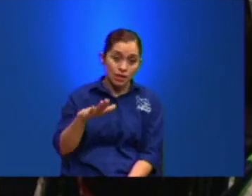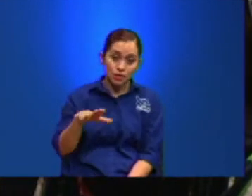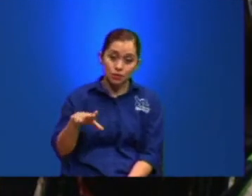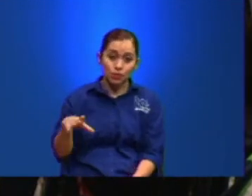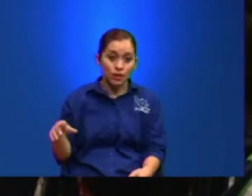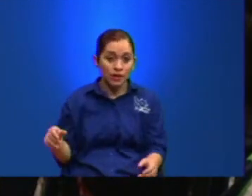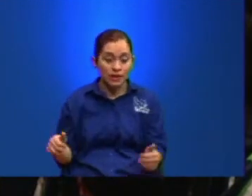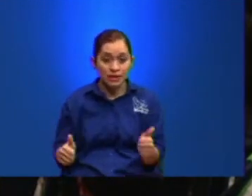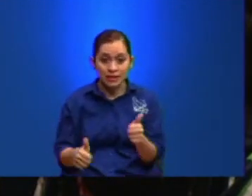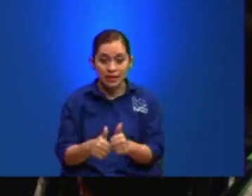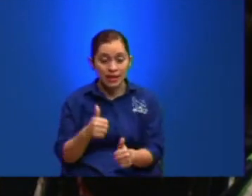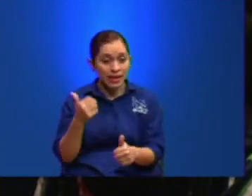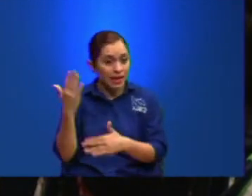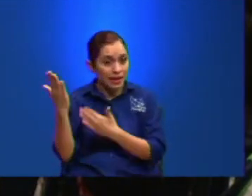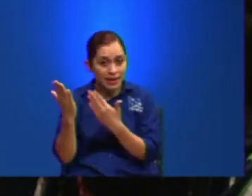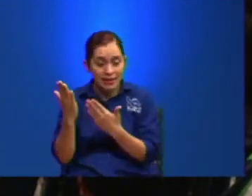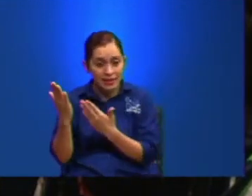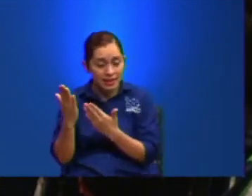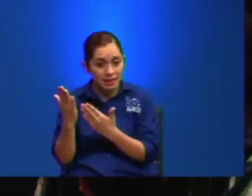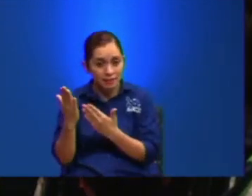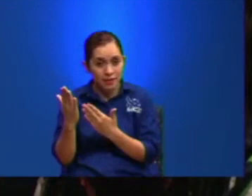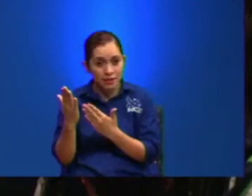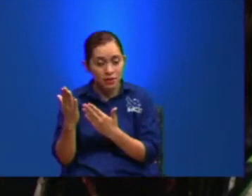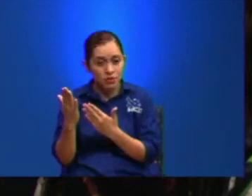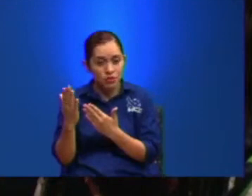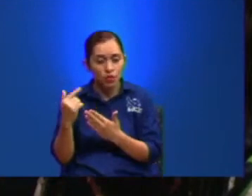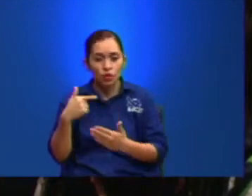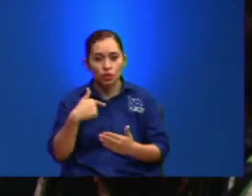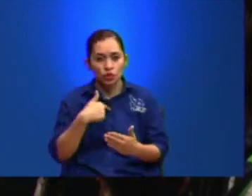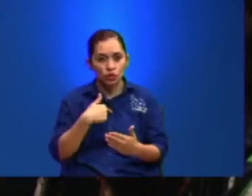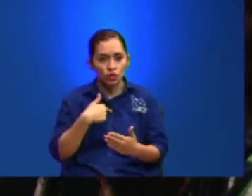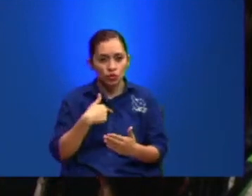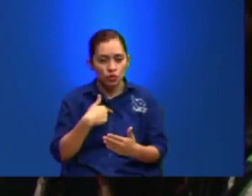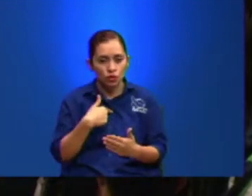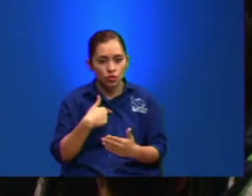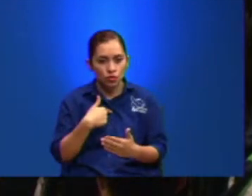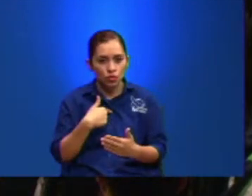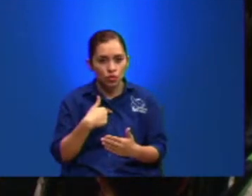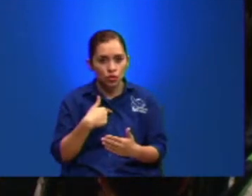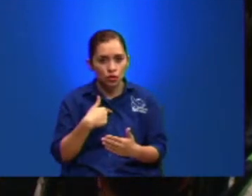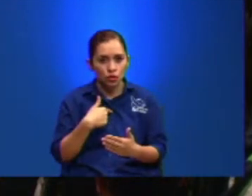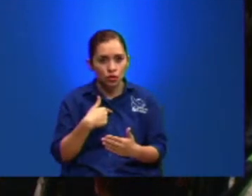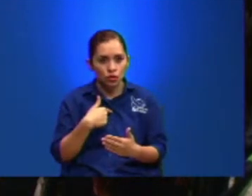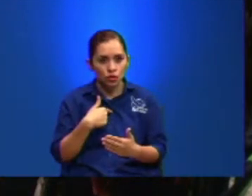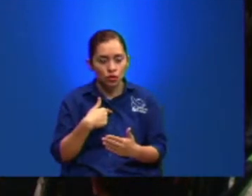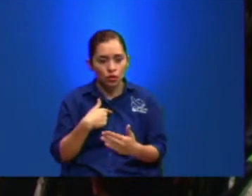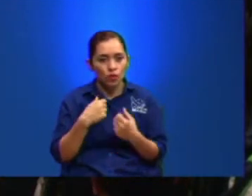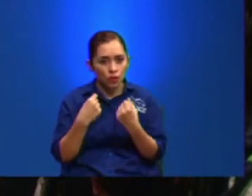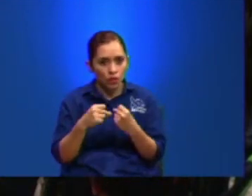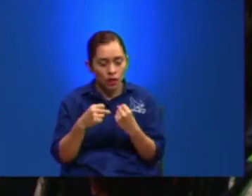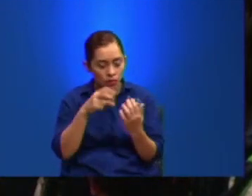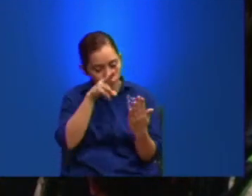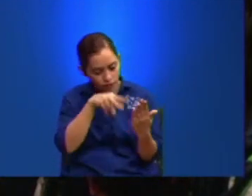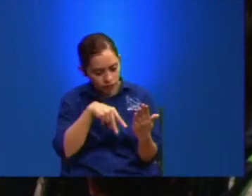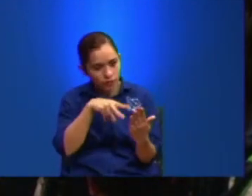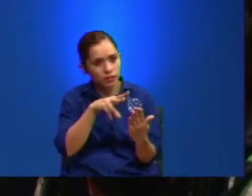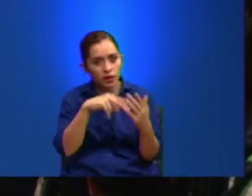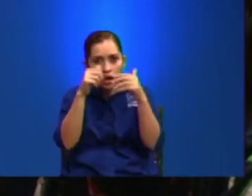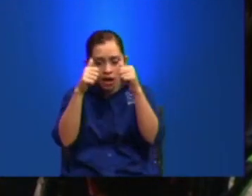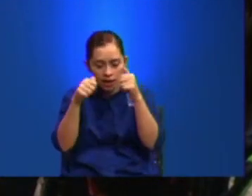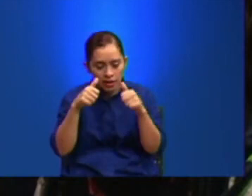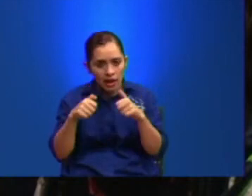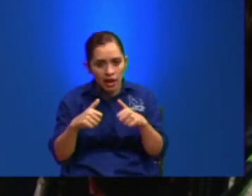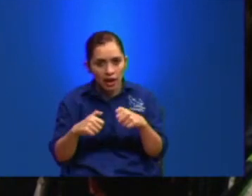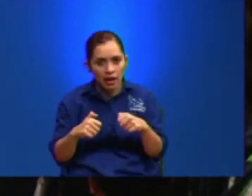predica yo hago el recuento de los daños yo señor gracias padre mirar se convirtió